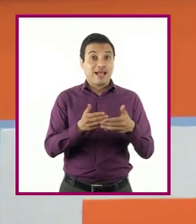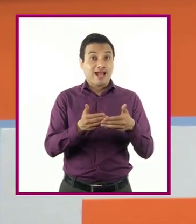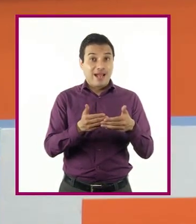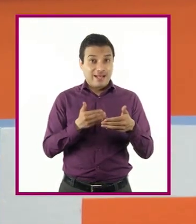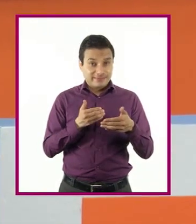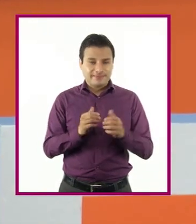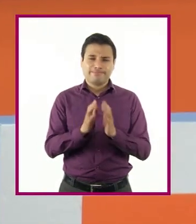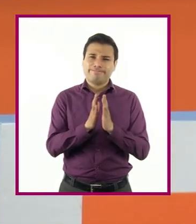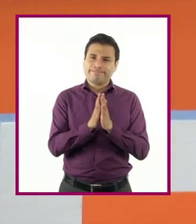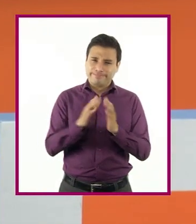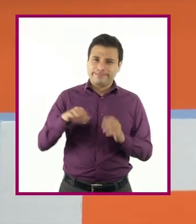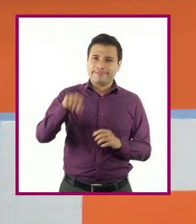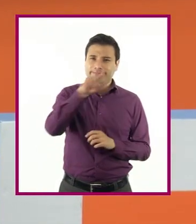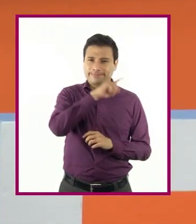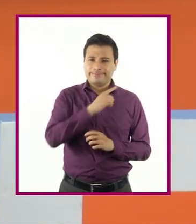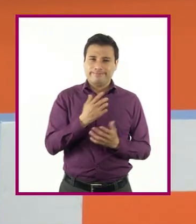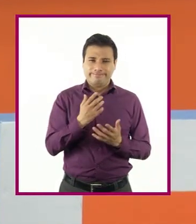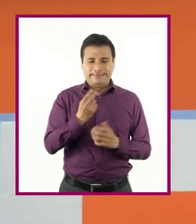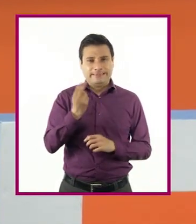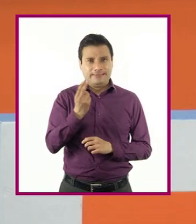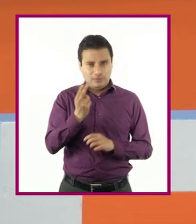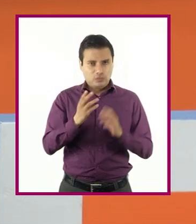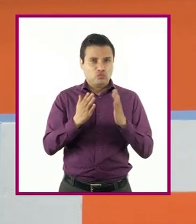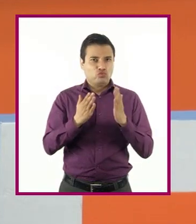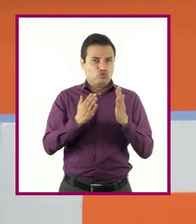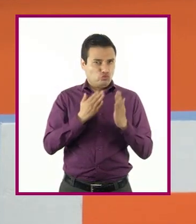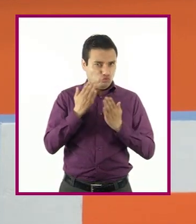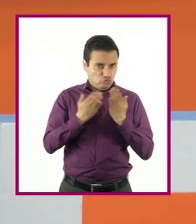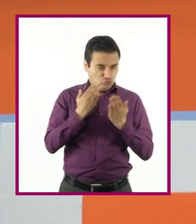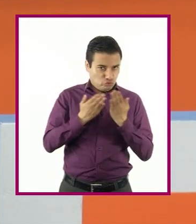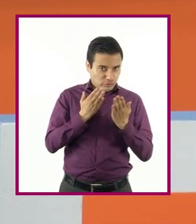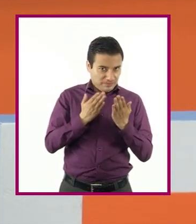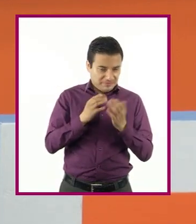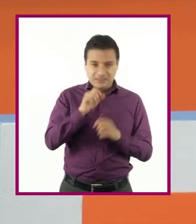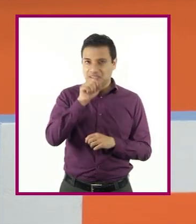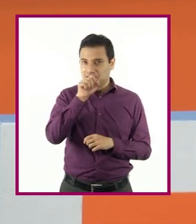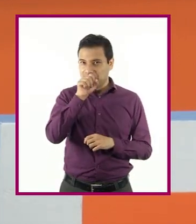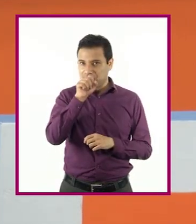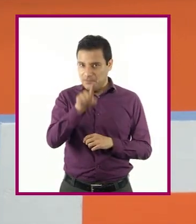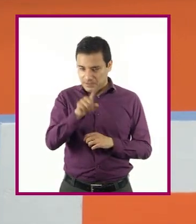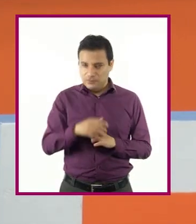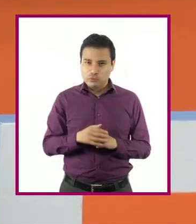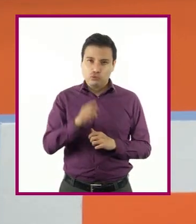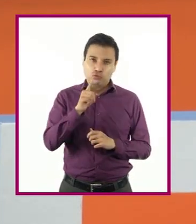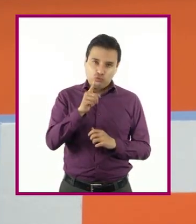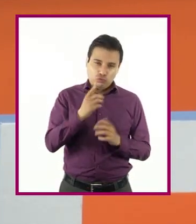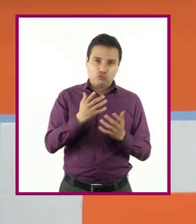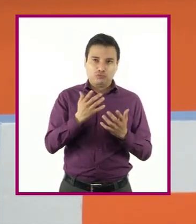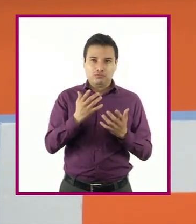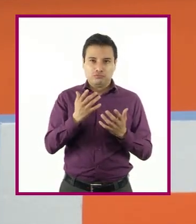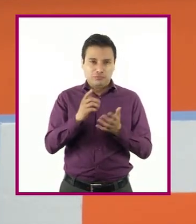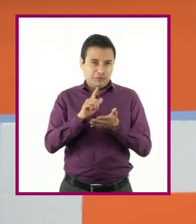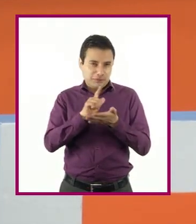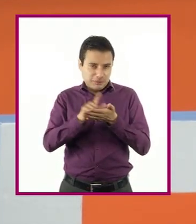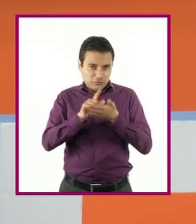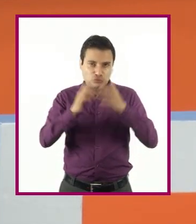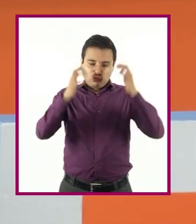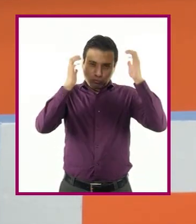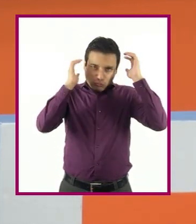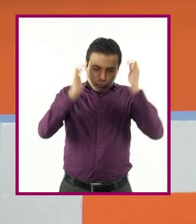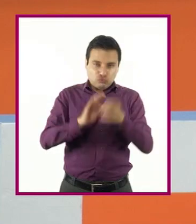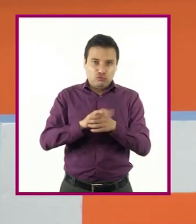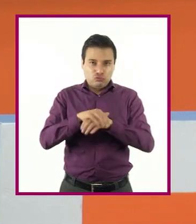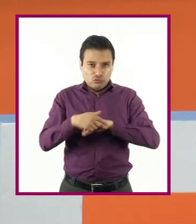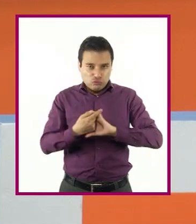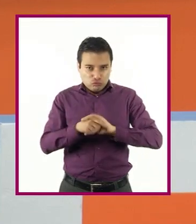debemos equilibrar nuestros hábitos de estudio con los de higiene, así como practicar alguna actividad física, hidratarnos